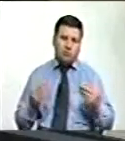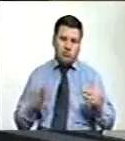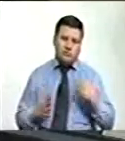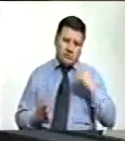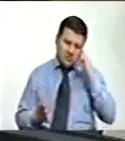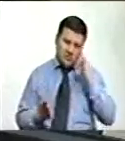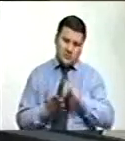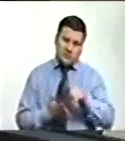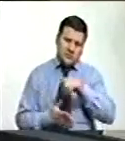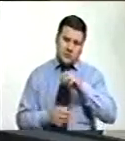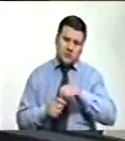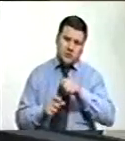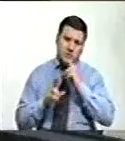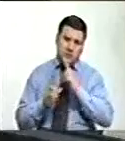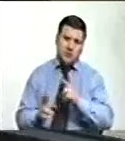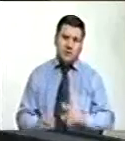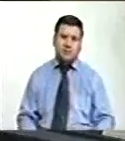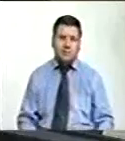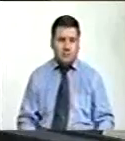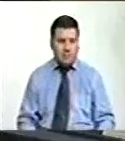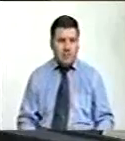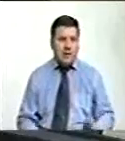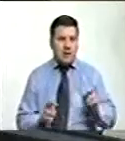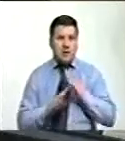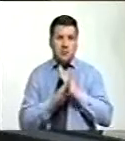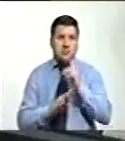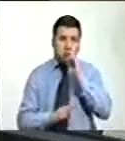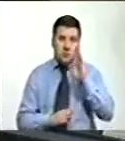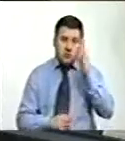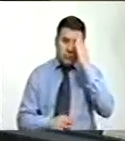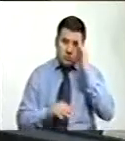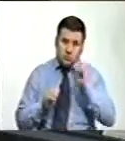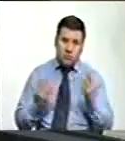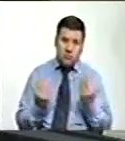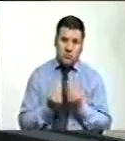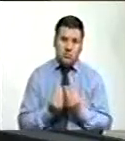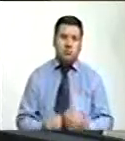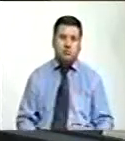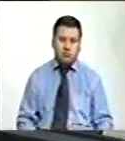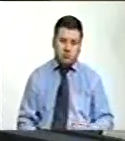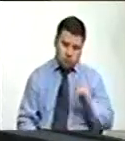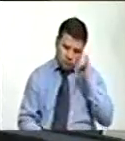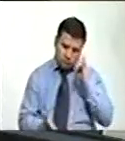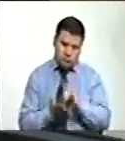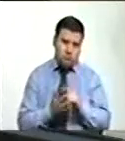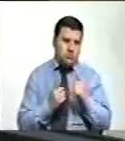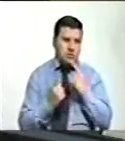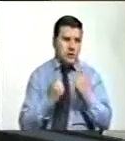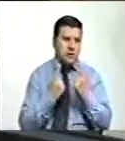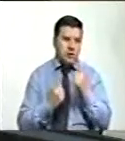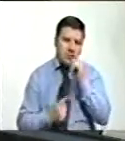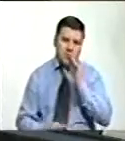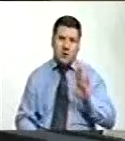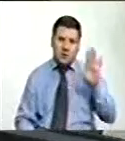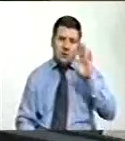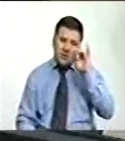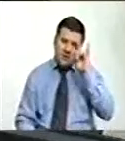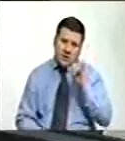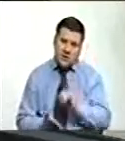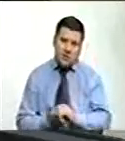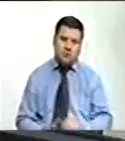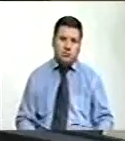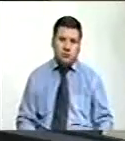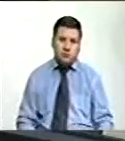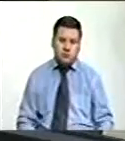tener respuesta. Pero ante un tema de seguridad nacional como el que podría ocurrir, creo que sí podría haber un diálogo nacional y creo que como miembro de la Comisión